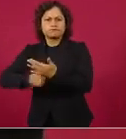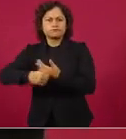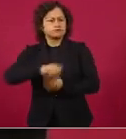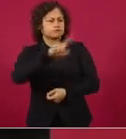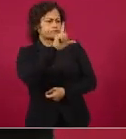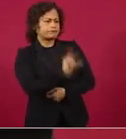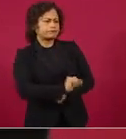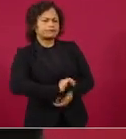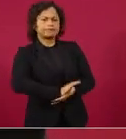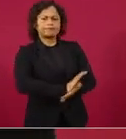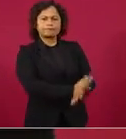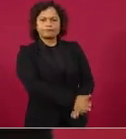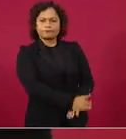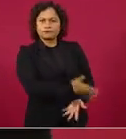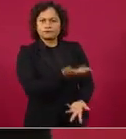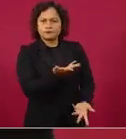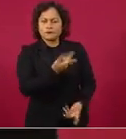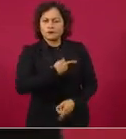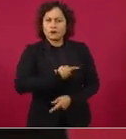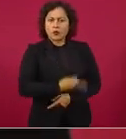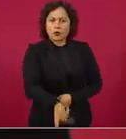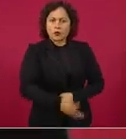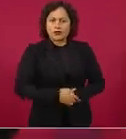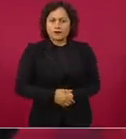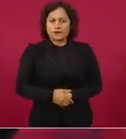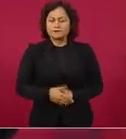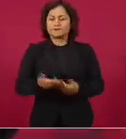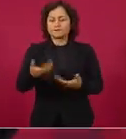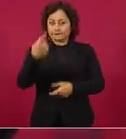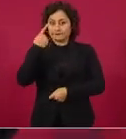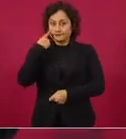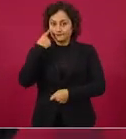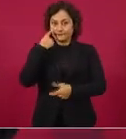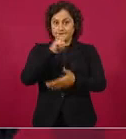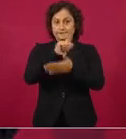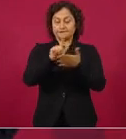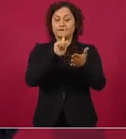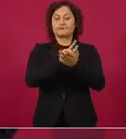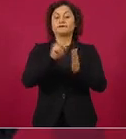¿Qué es la reforma fiscal? Que es aumento de impuestos.